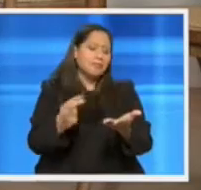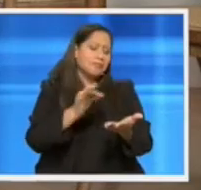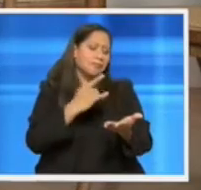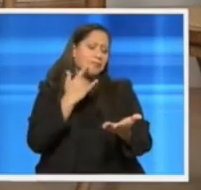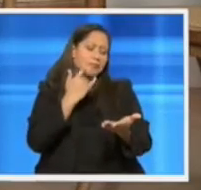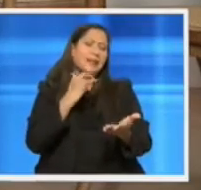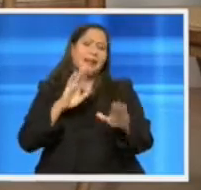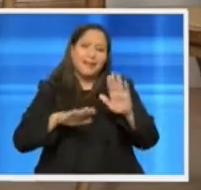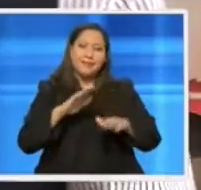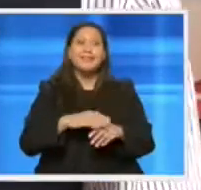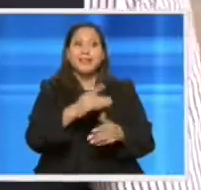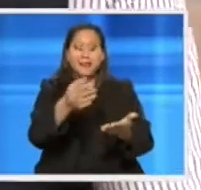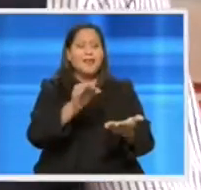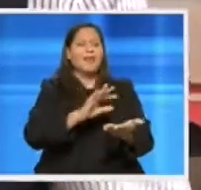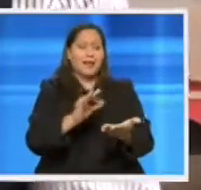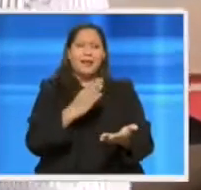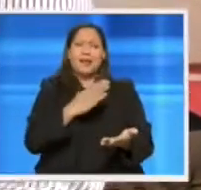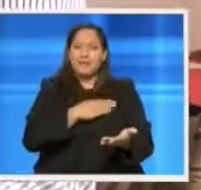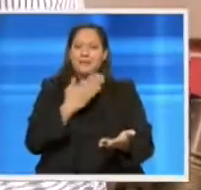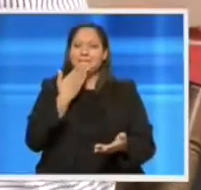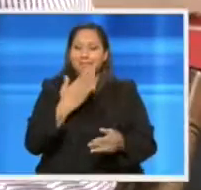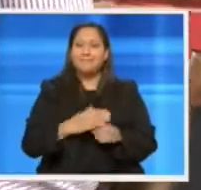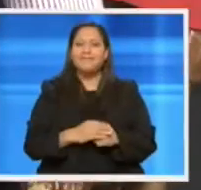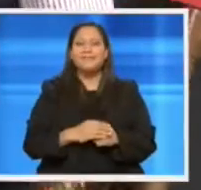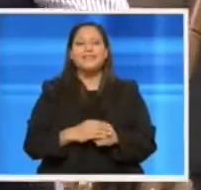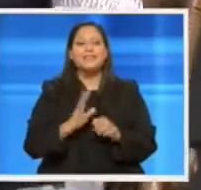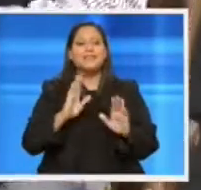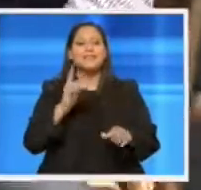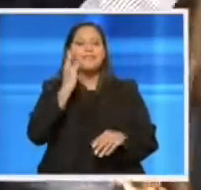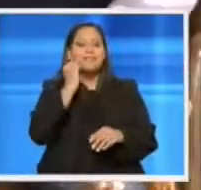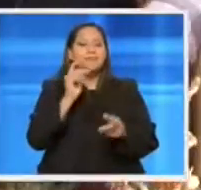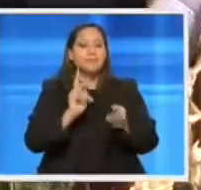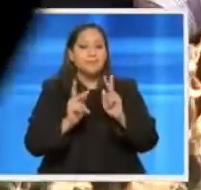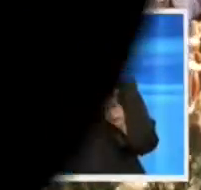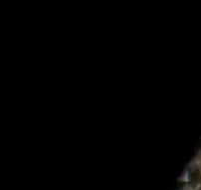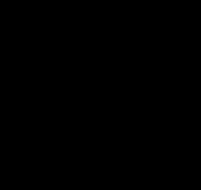hemos ojeado, eso también está muy bueno, porque bueno, ya Enrique nos va a platicar. Enrique es un experto, ¿verdad?